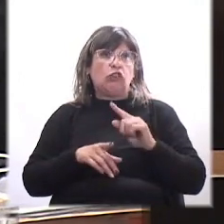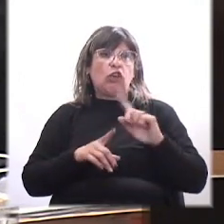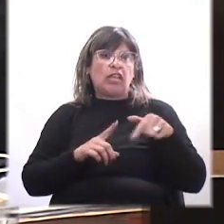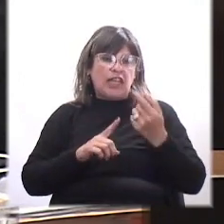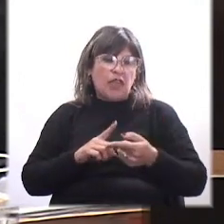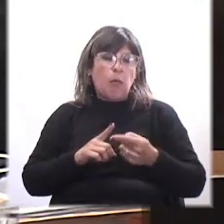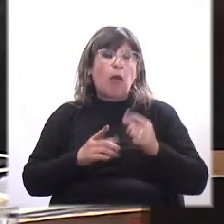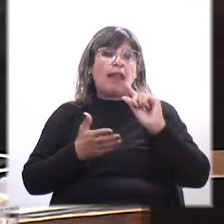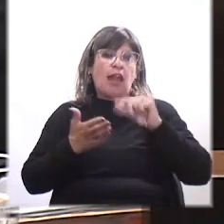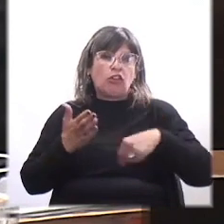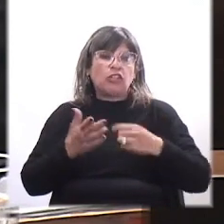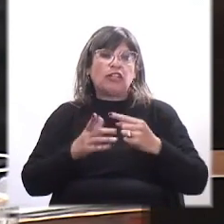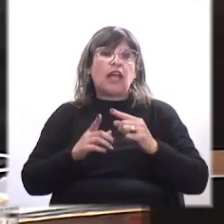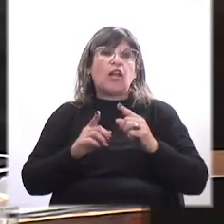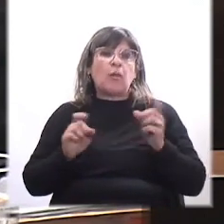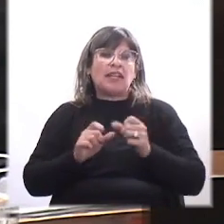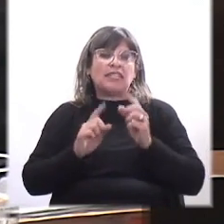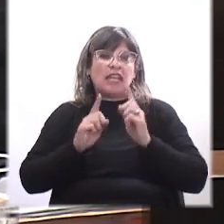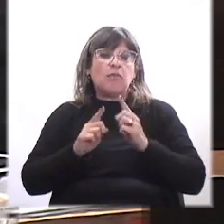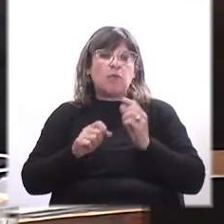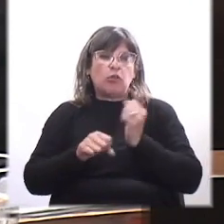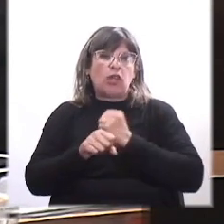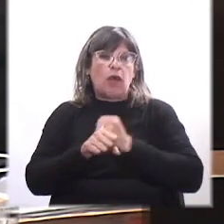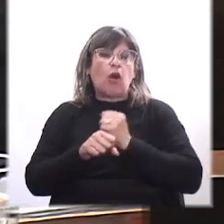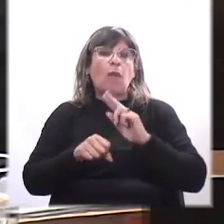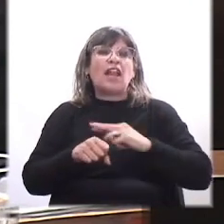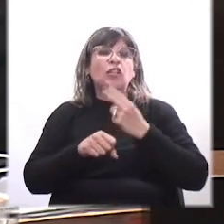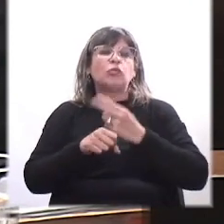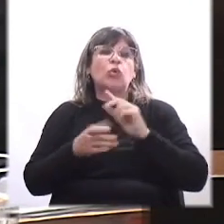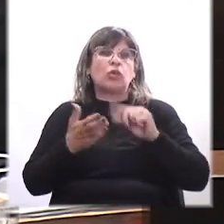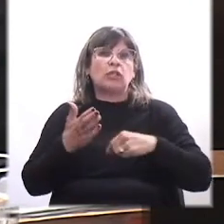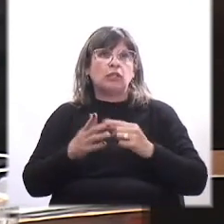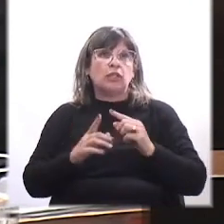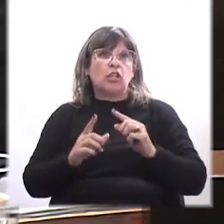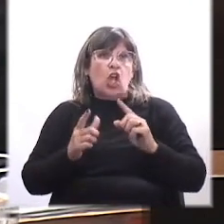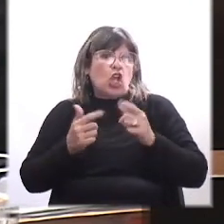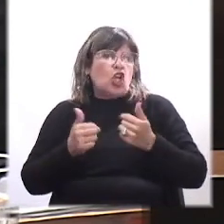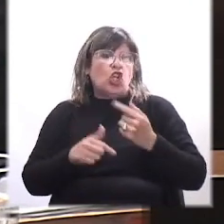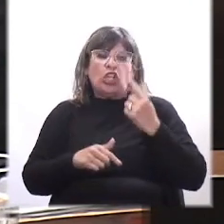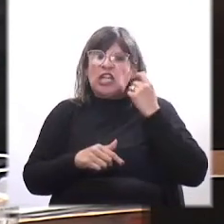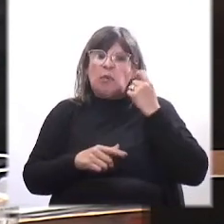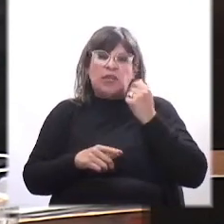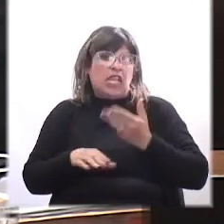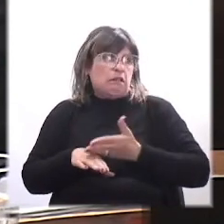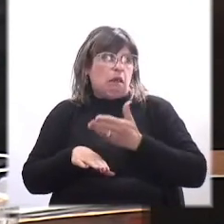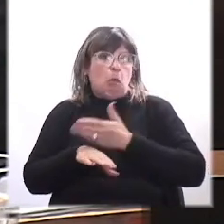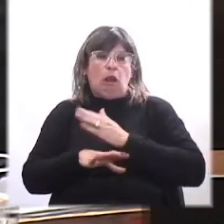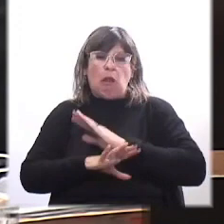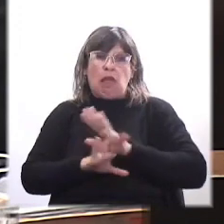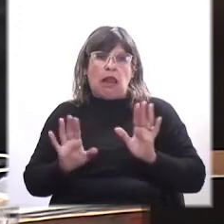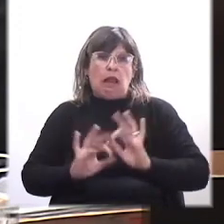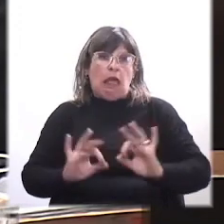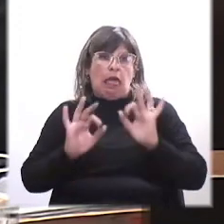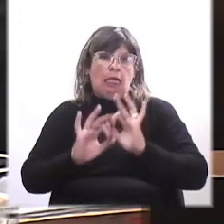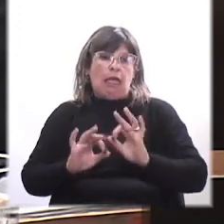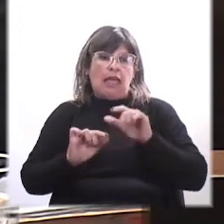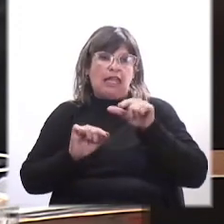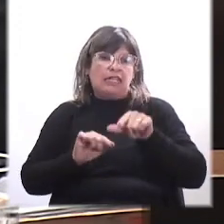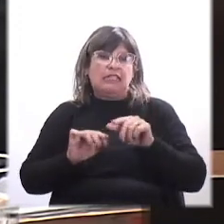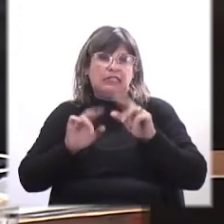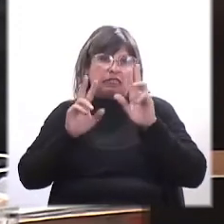contratada después para hacer el mismo trabajo a través de una subcontratación, sin tener ningún tipo de experiencia previa en